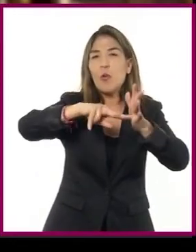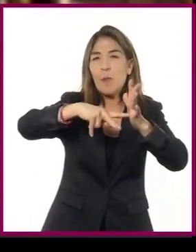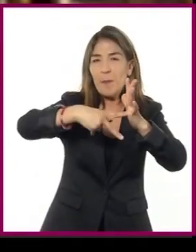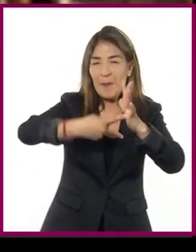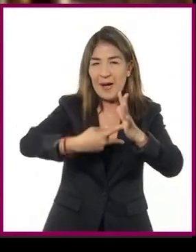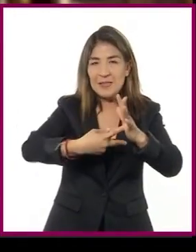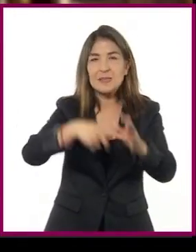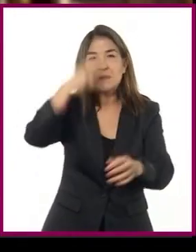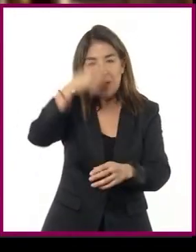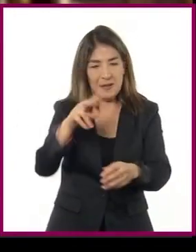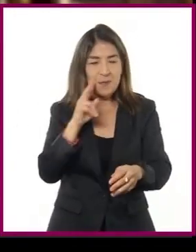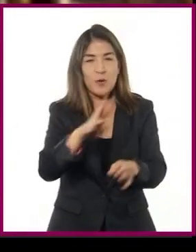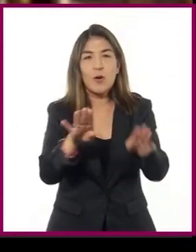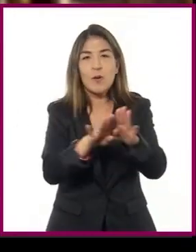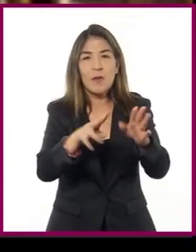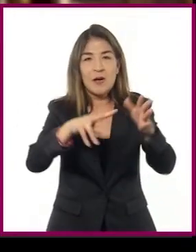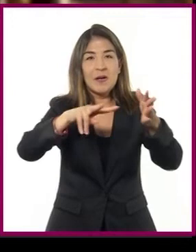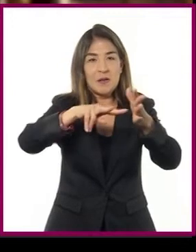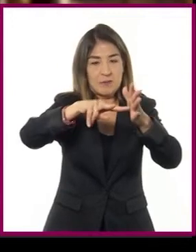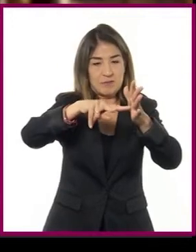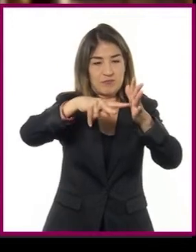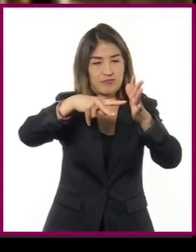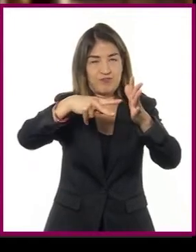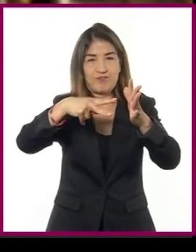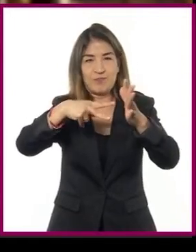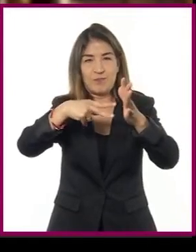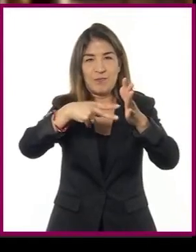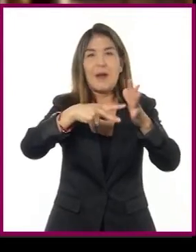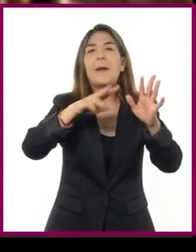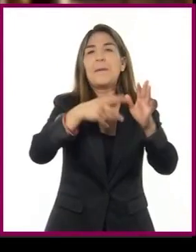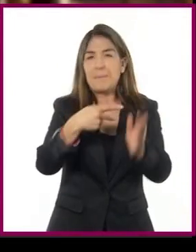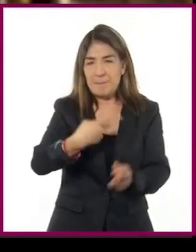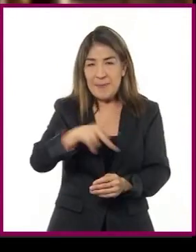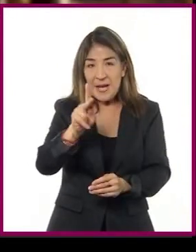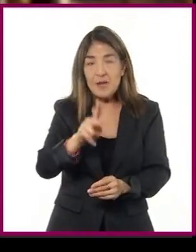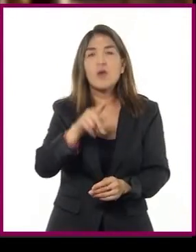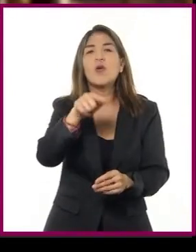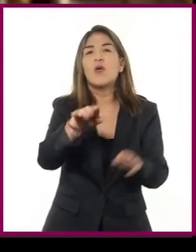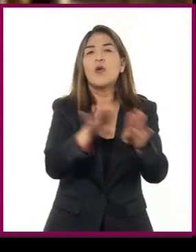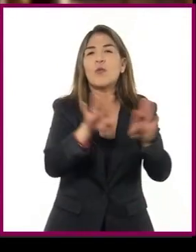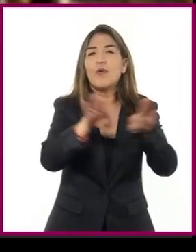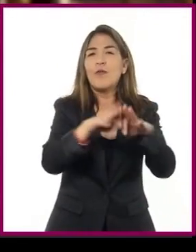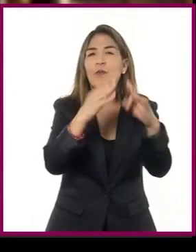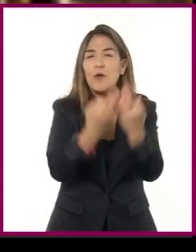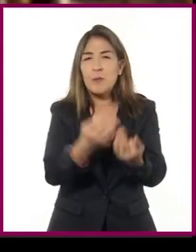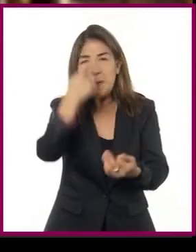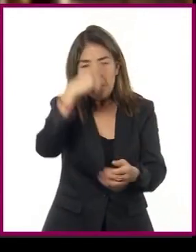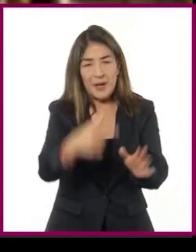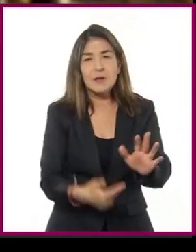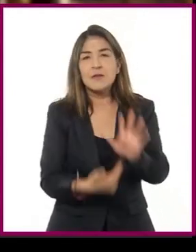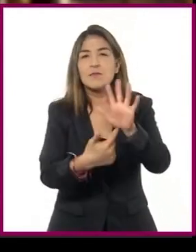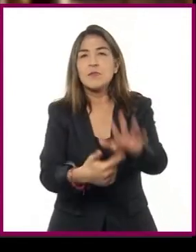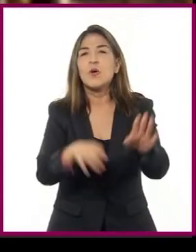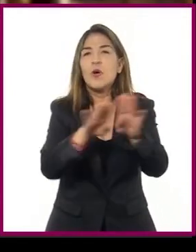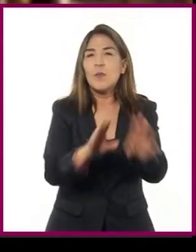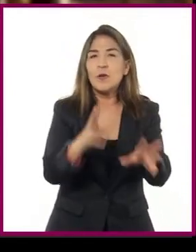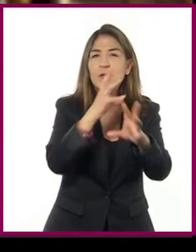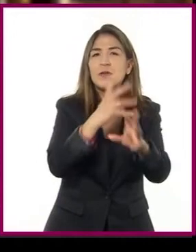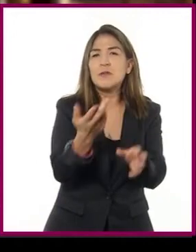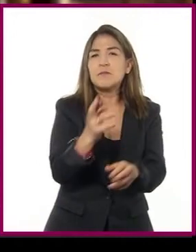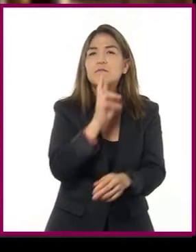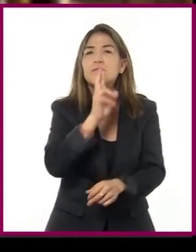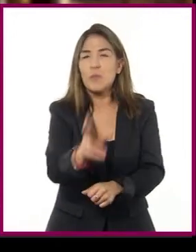al despegarse del papel. Sin embargo, la forma de presentar la solución